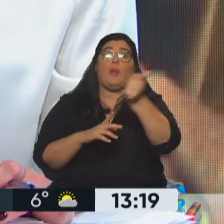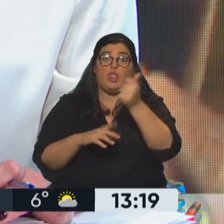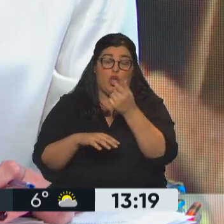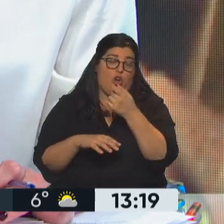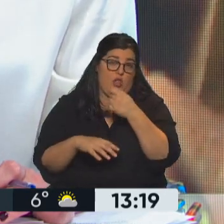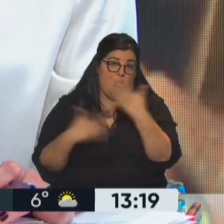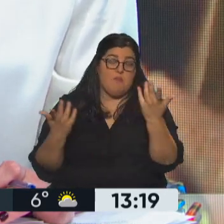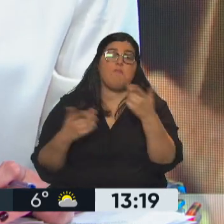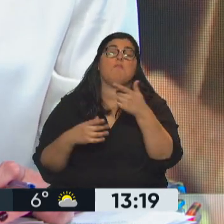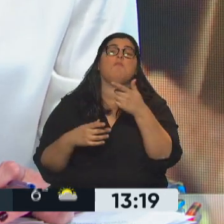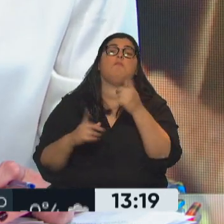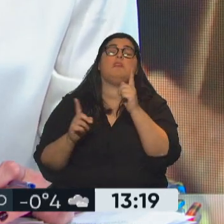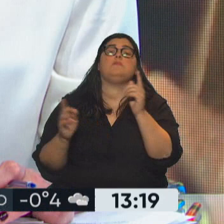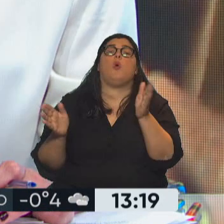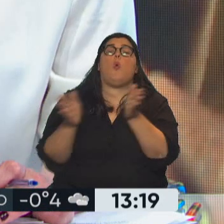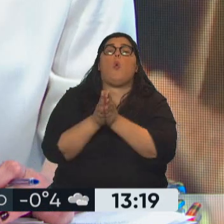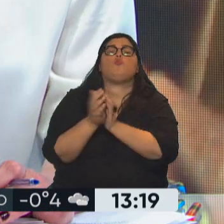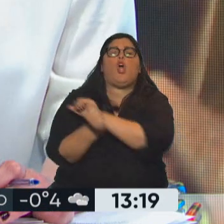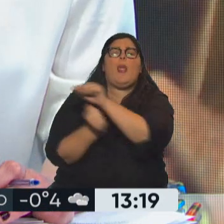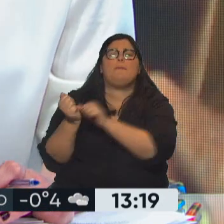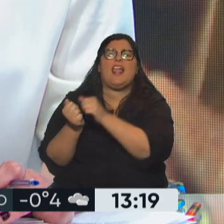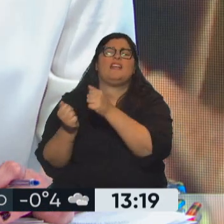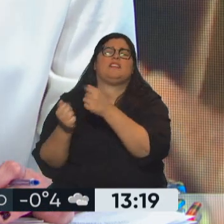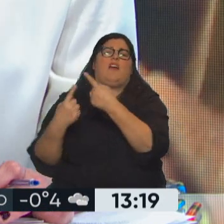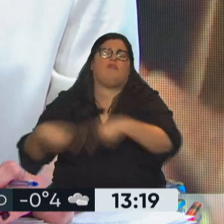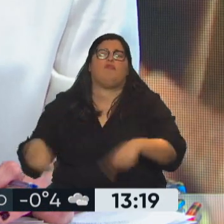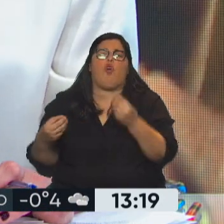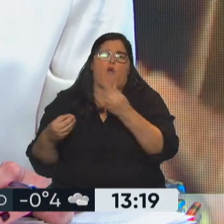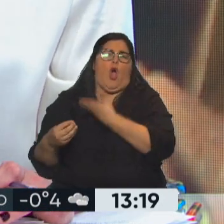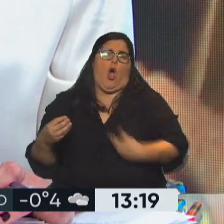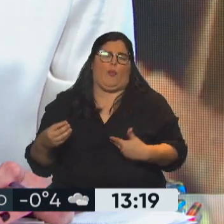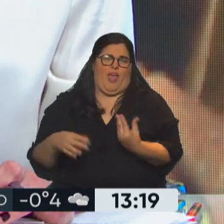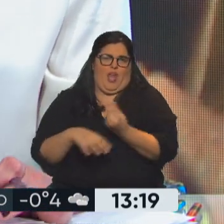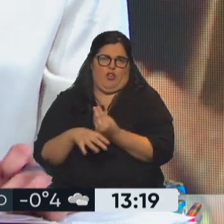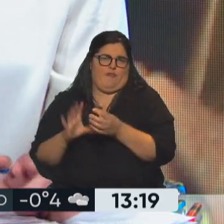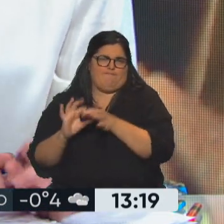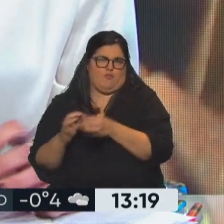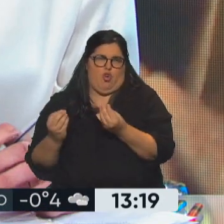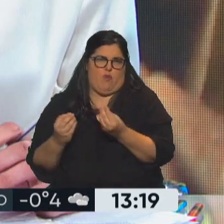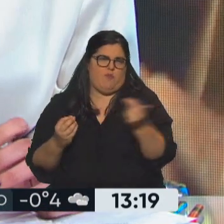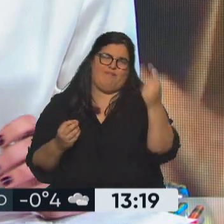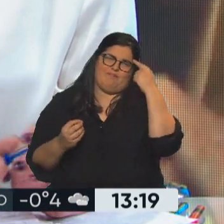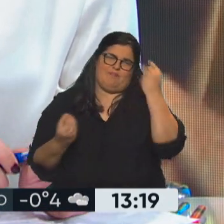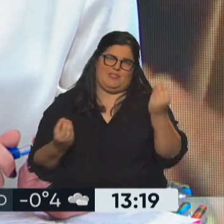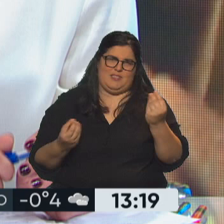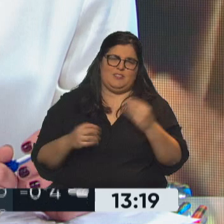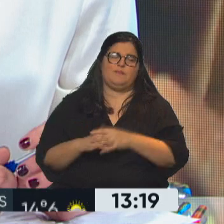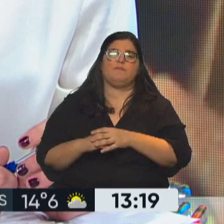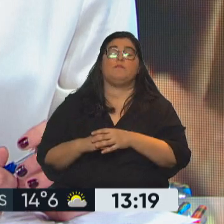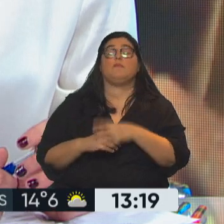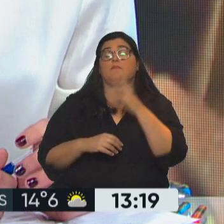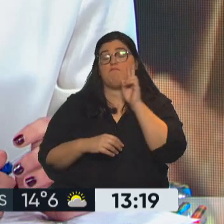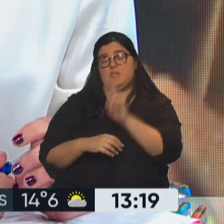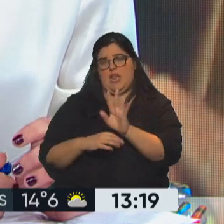en conjunto con el establishment? ¿Cómo lo podés vaticinar este eventual futuro mandato? Mira, la discusión en